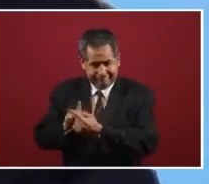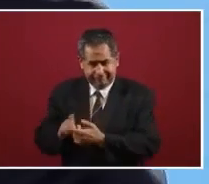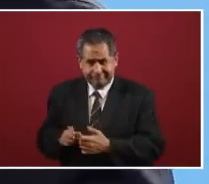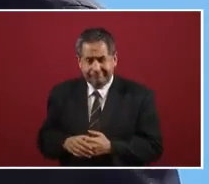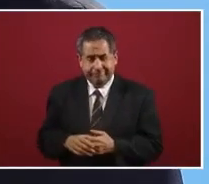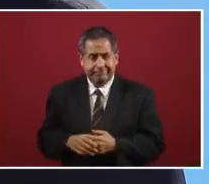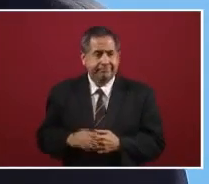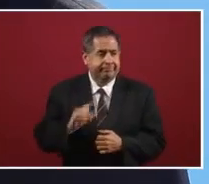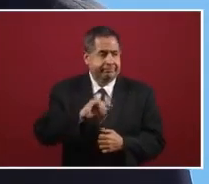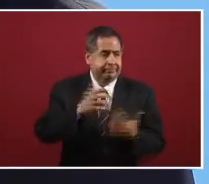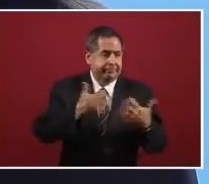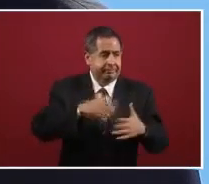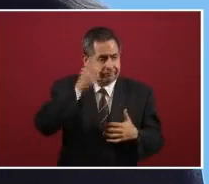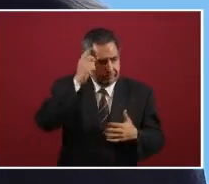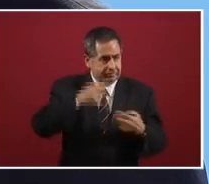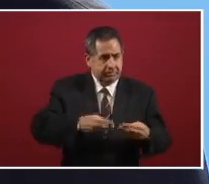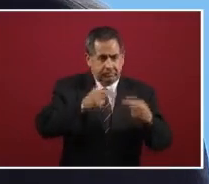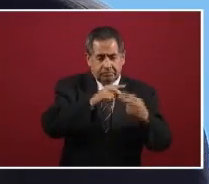los empresarios?